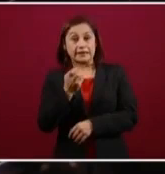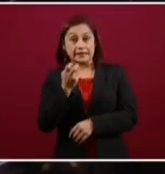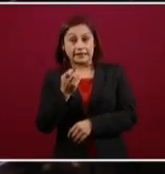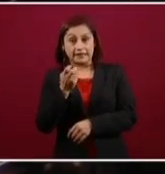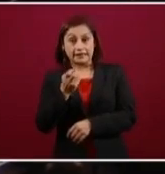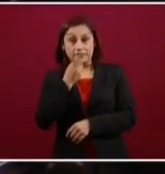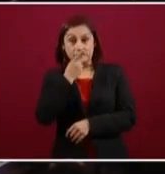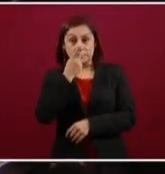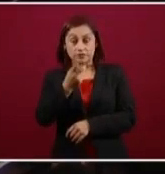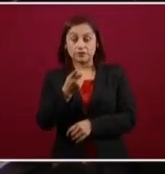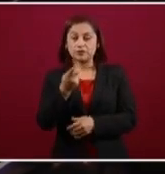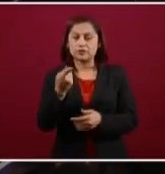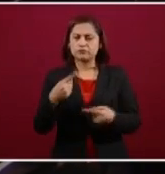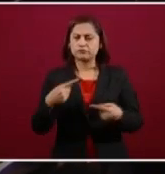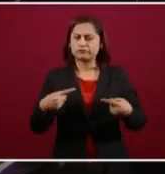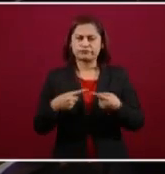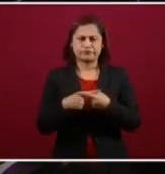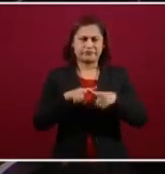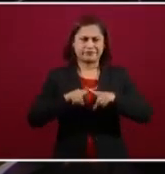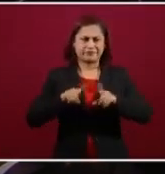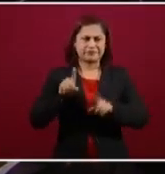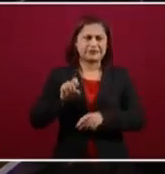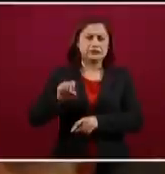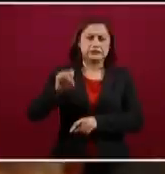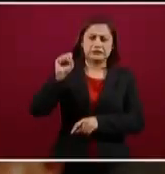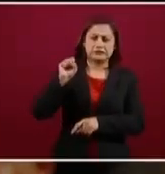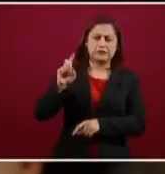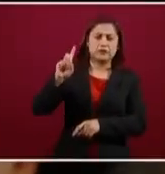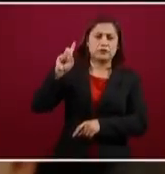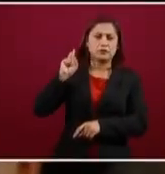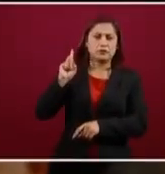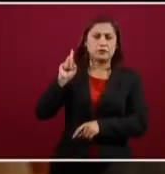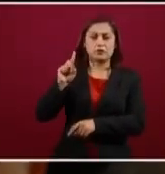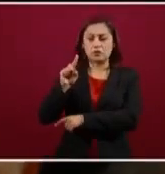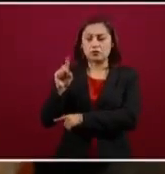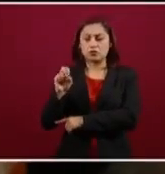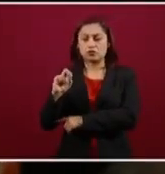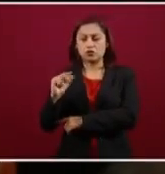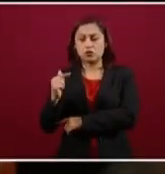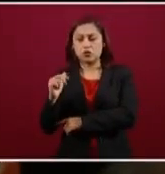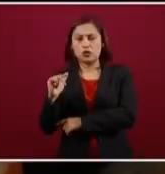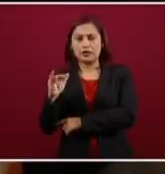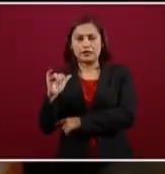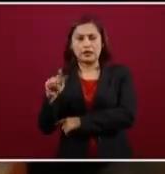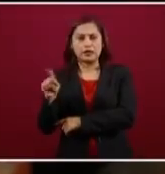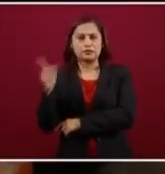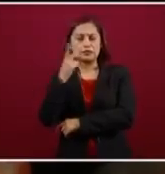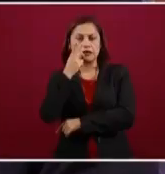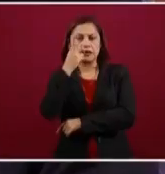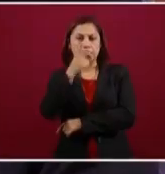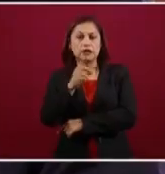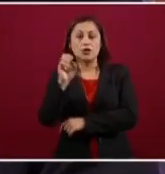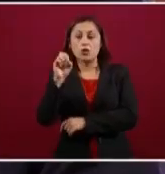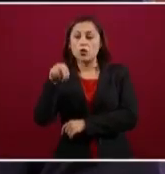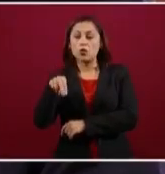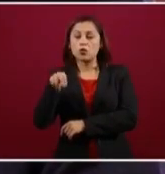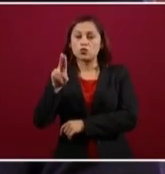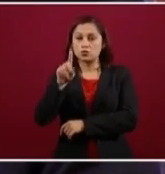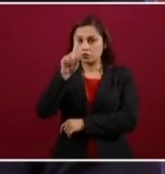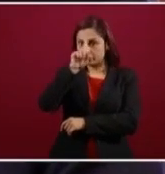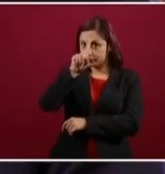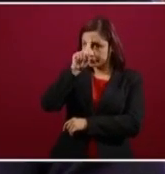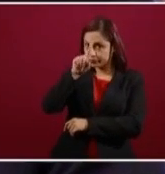el domingo, señor presidente, en Zongolica, sobre una recomendación que le hace la ONU